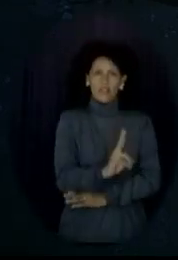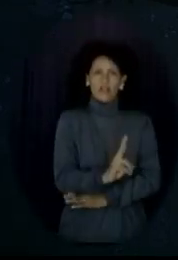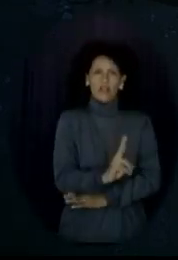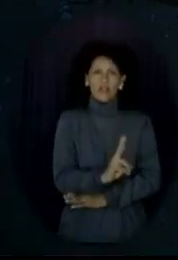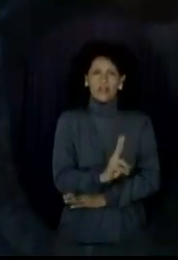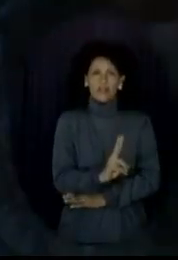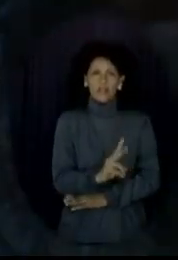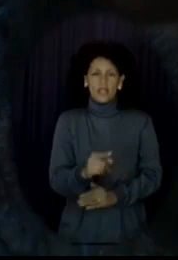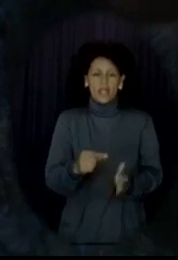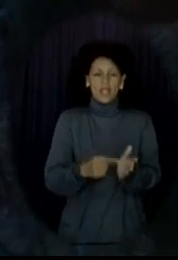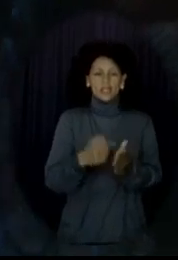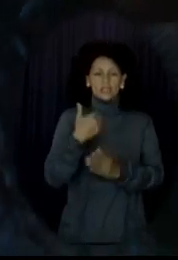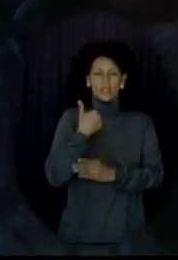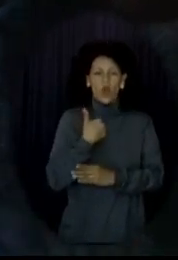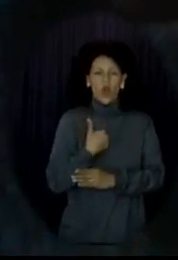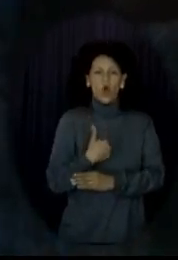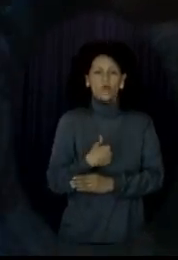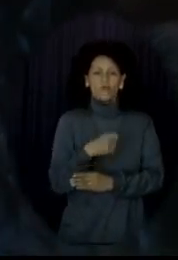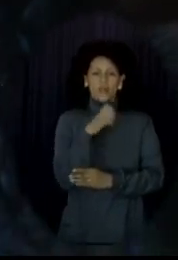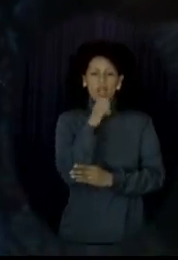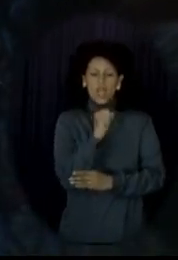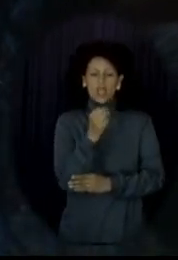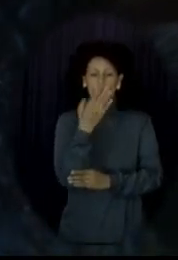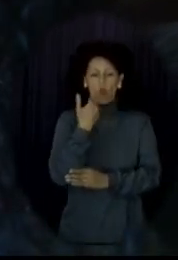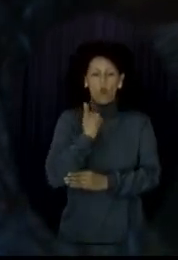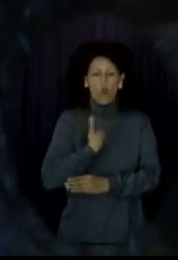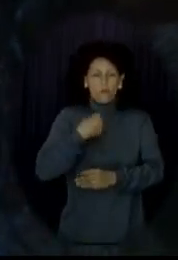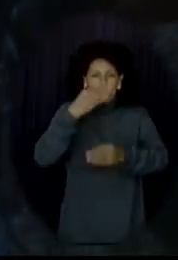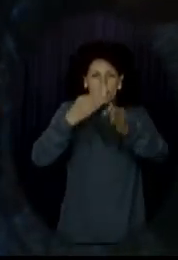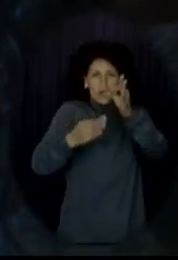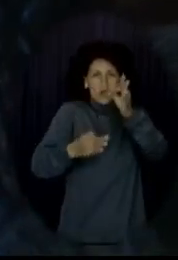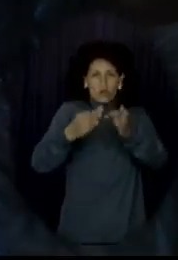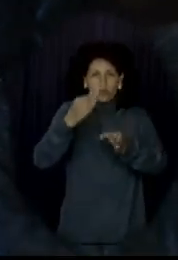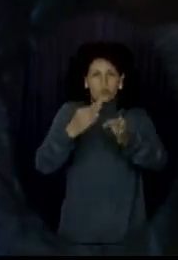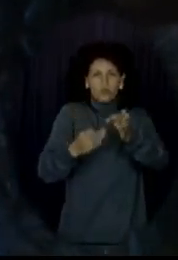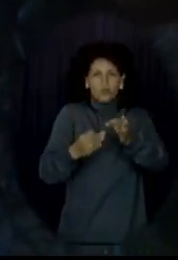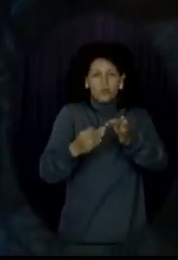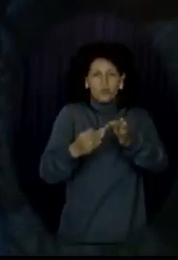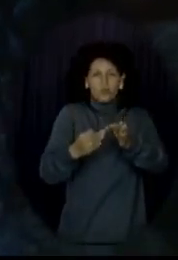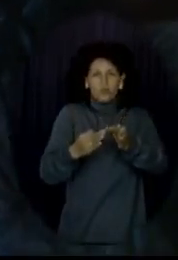verdad, este hombre era un hombre justo.